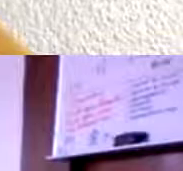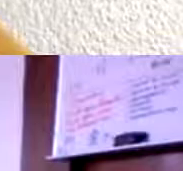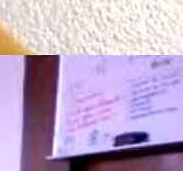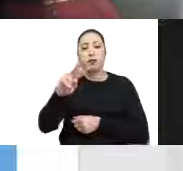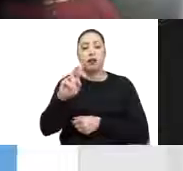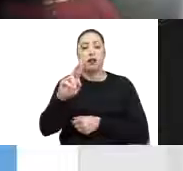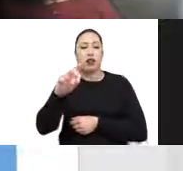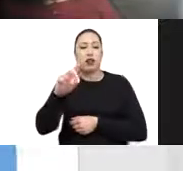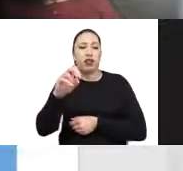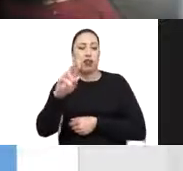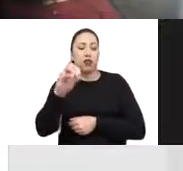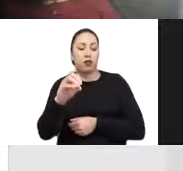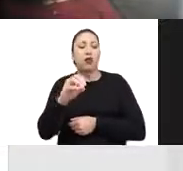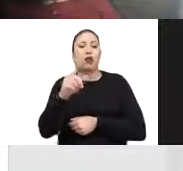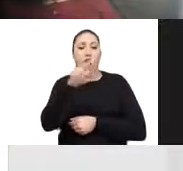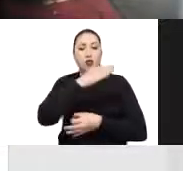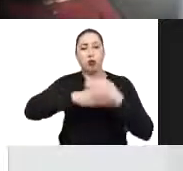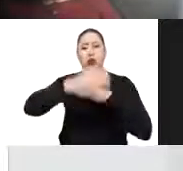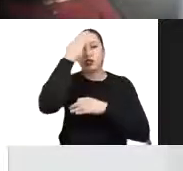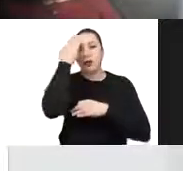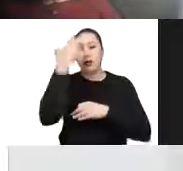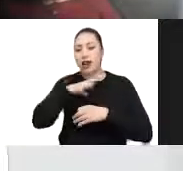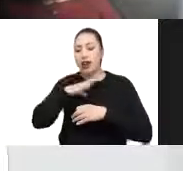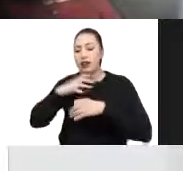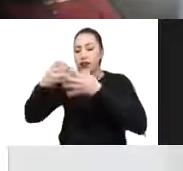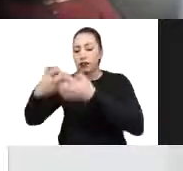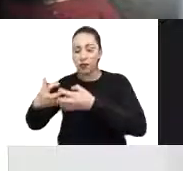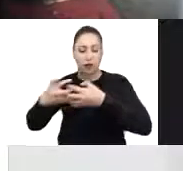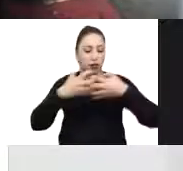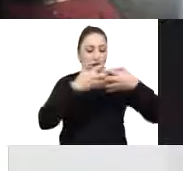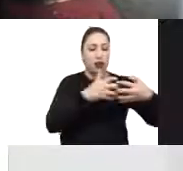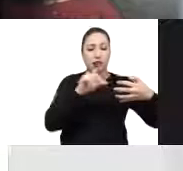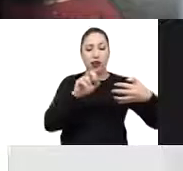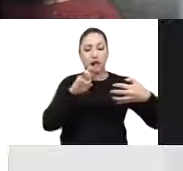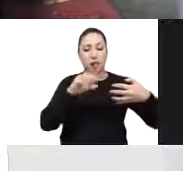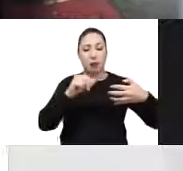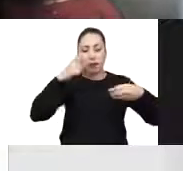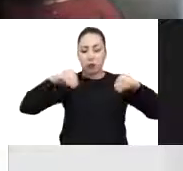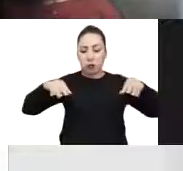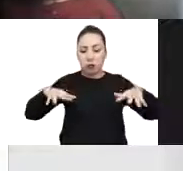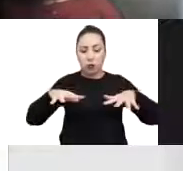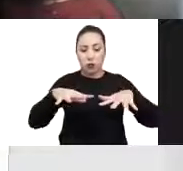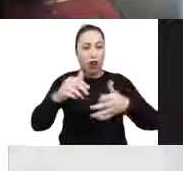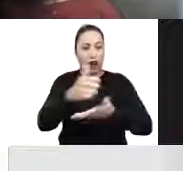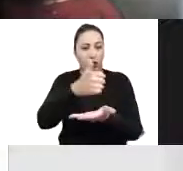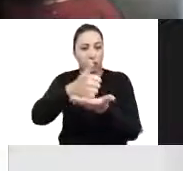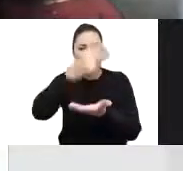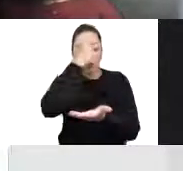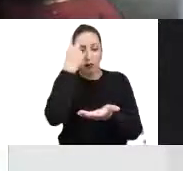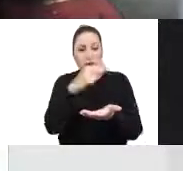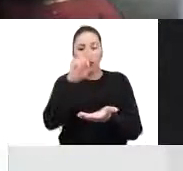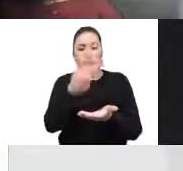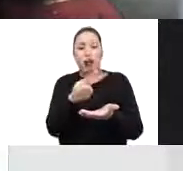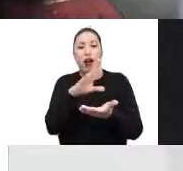que se bombea desde los sistemas Lerma, Cutzamala hacia la Ciudad de México, pues implica un uso tremendo